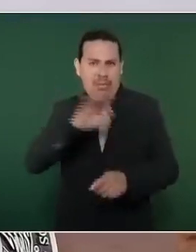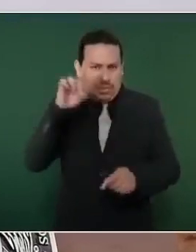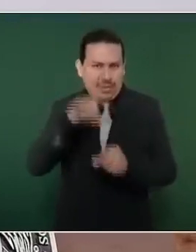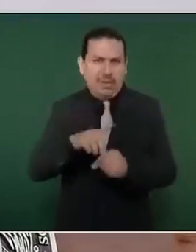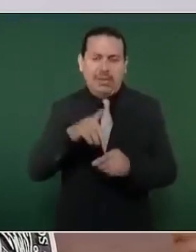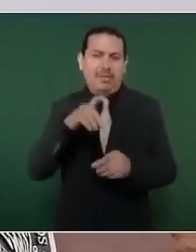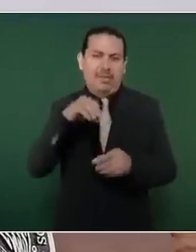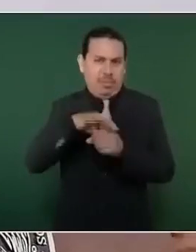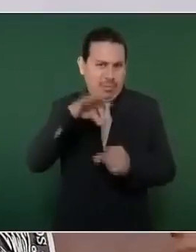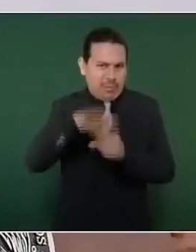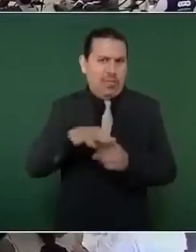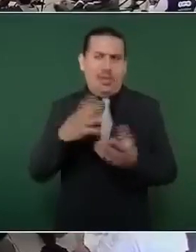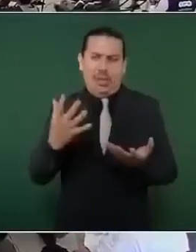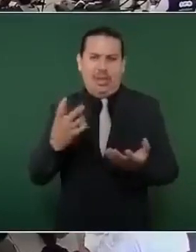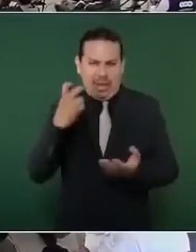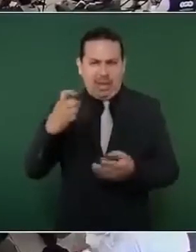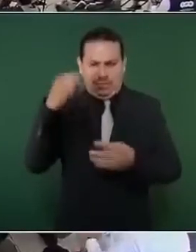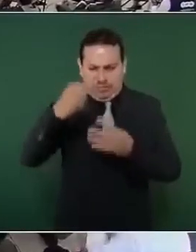Pero todo esto